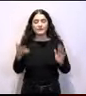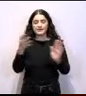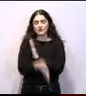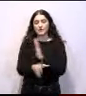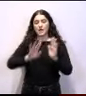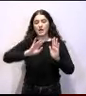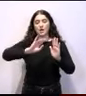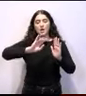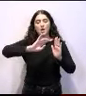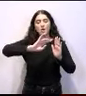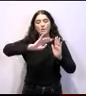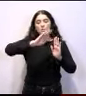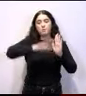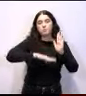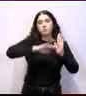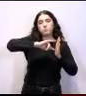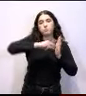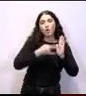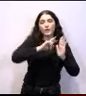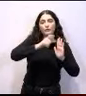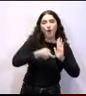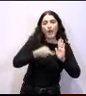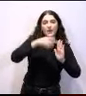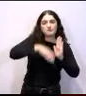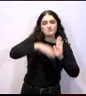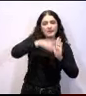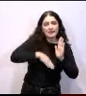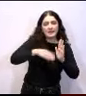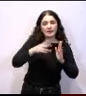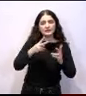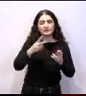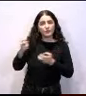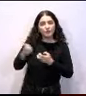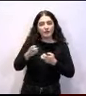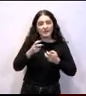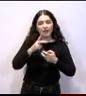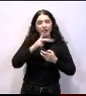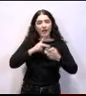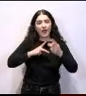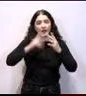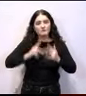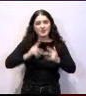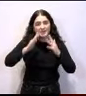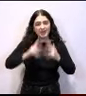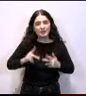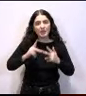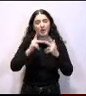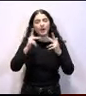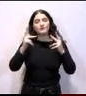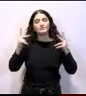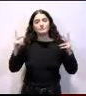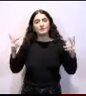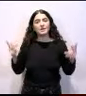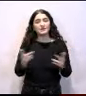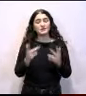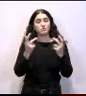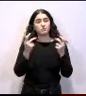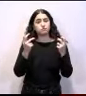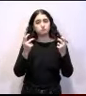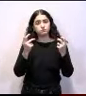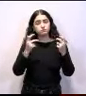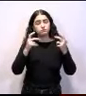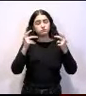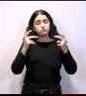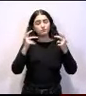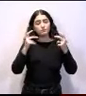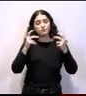de medidas fiscales y administrativas que, por un lado, potencia el populismo fiscal para